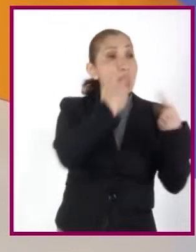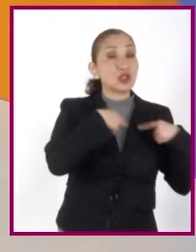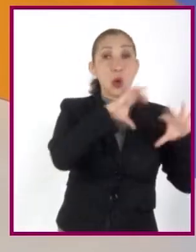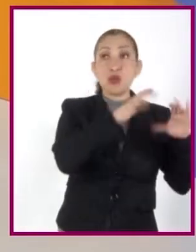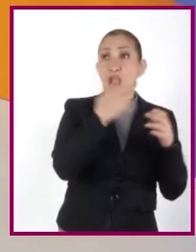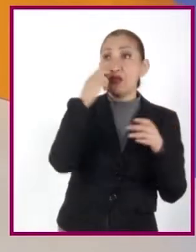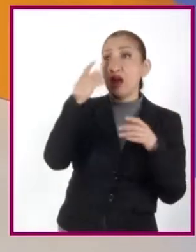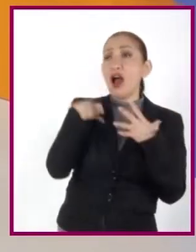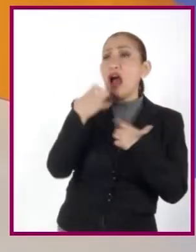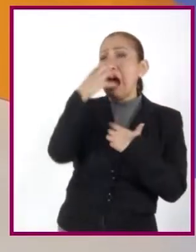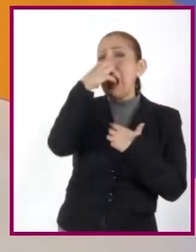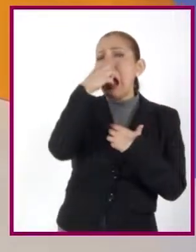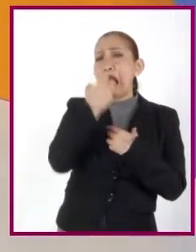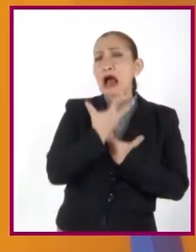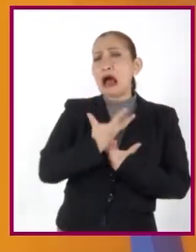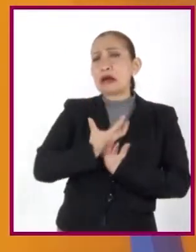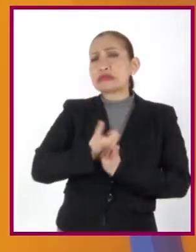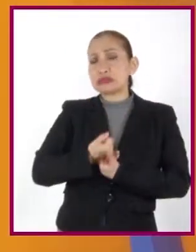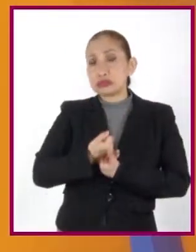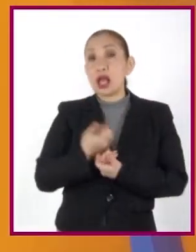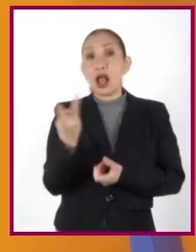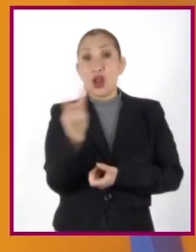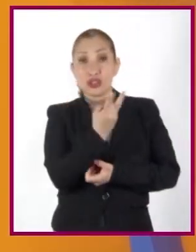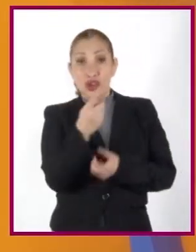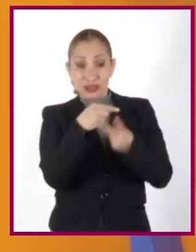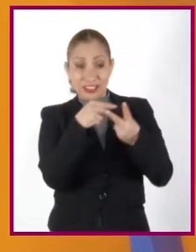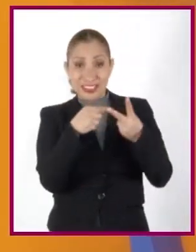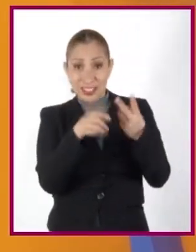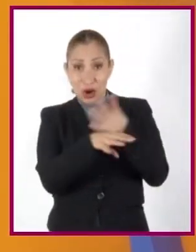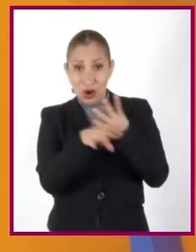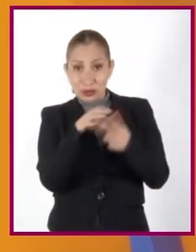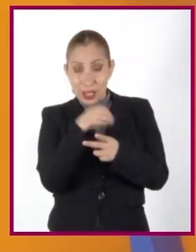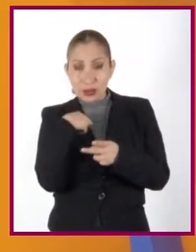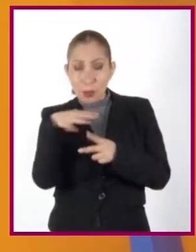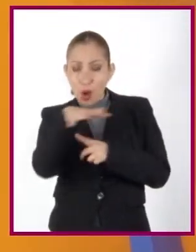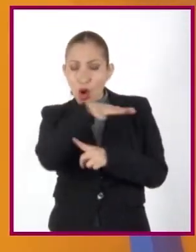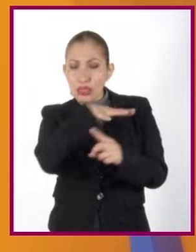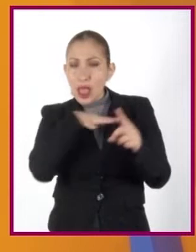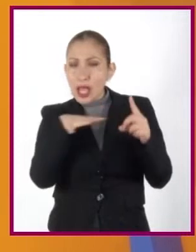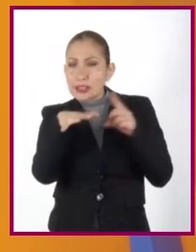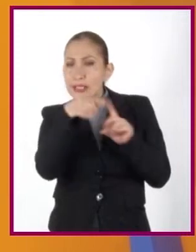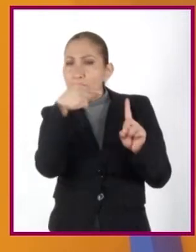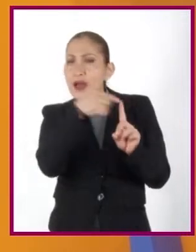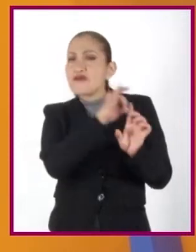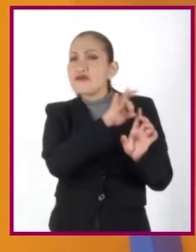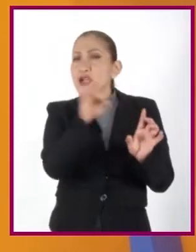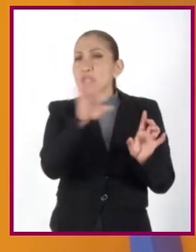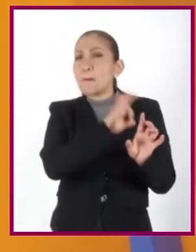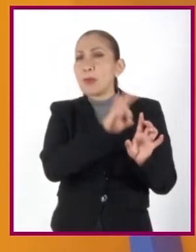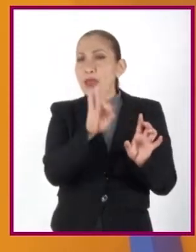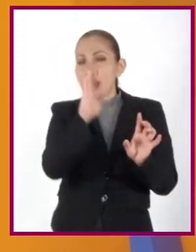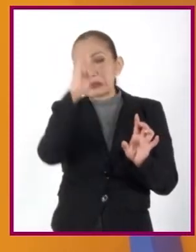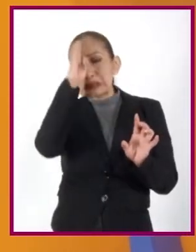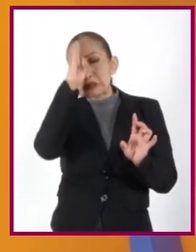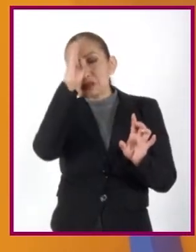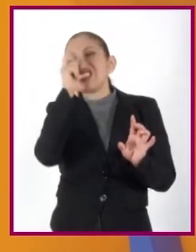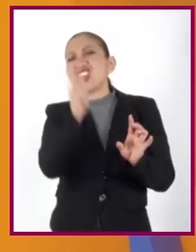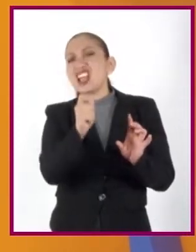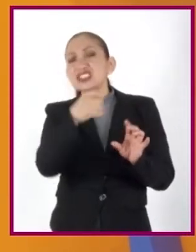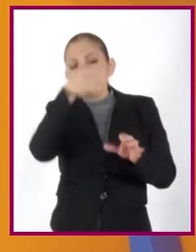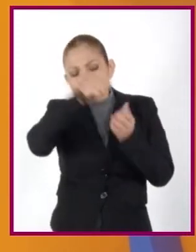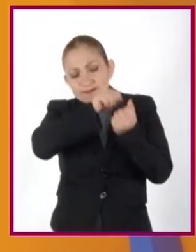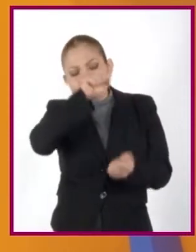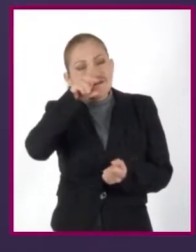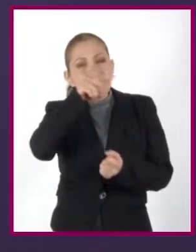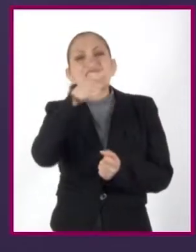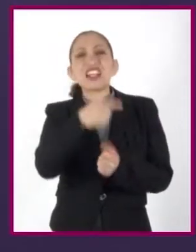comunidades precolombinas. Ambos referentes nos enmarcan en un contexto específico que nos puede llevar a reflexionar qué hay detrás de